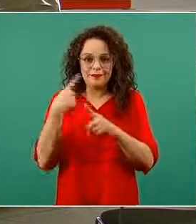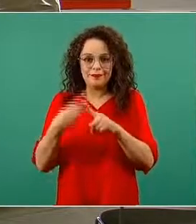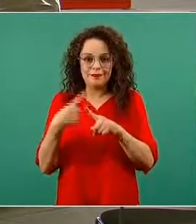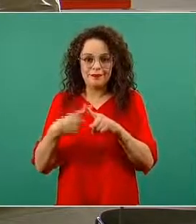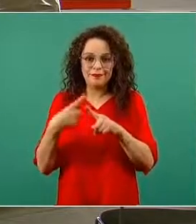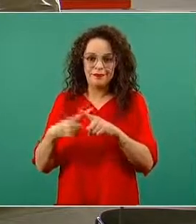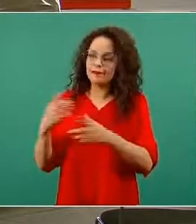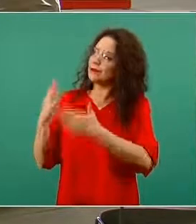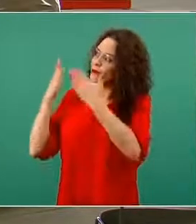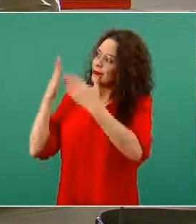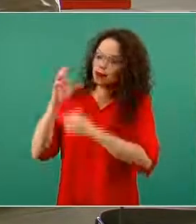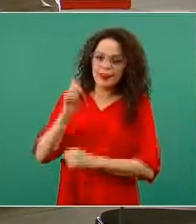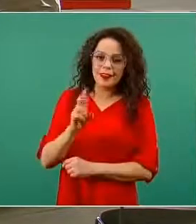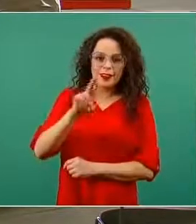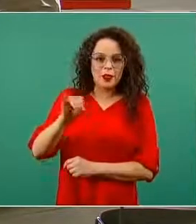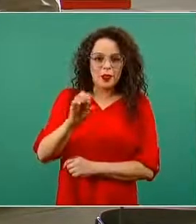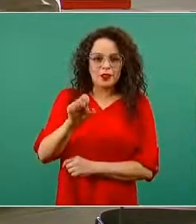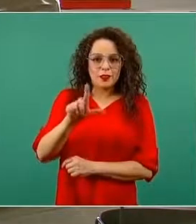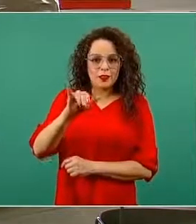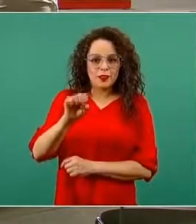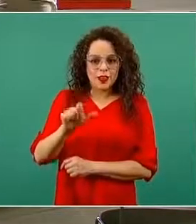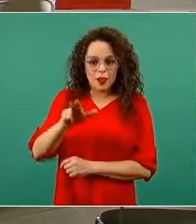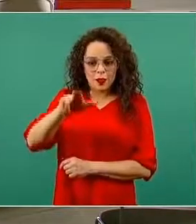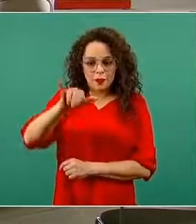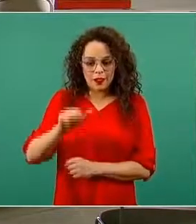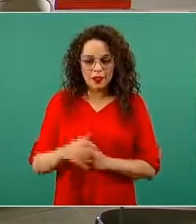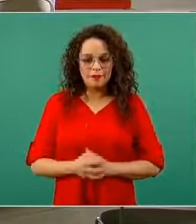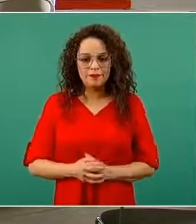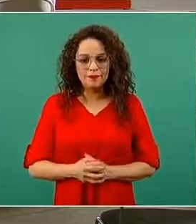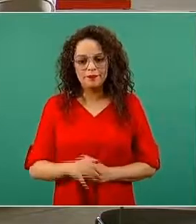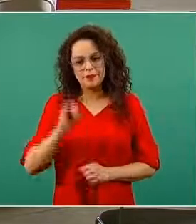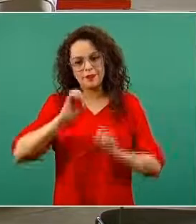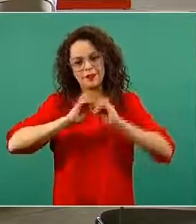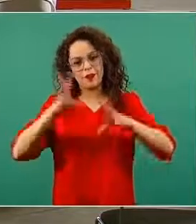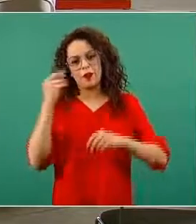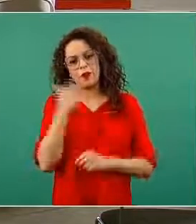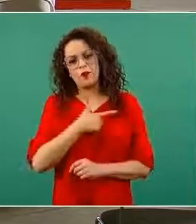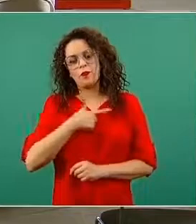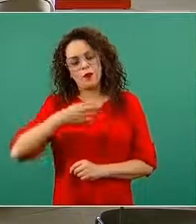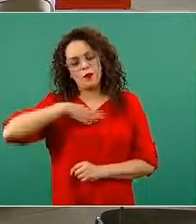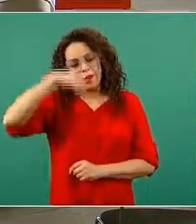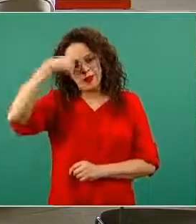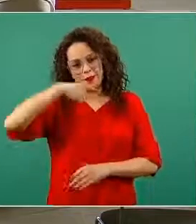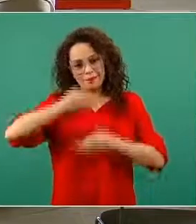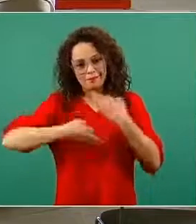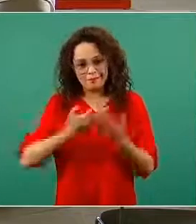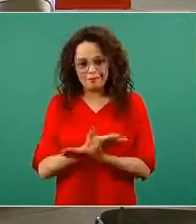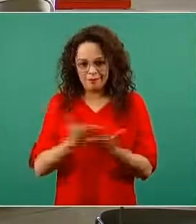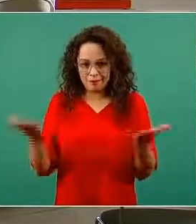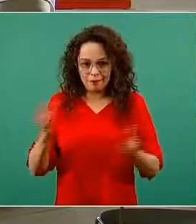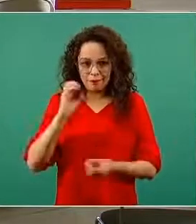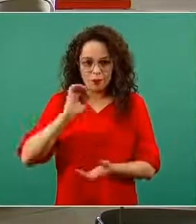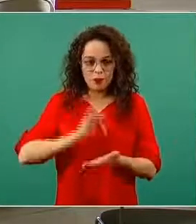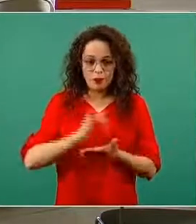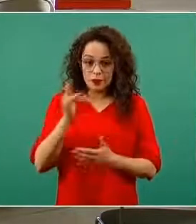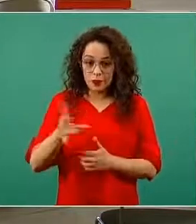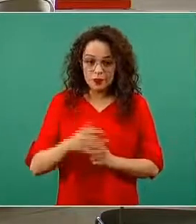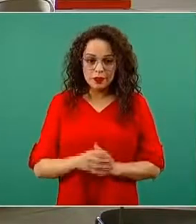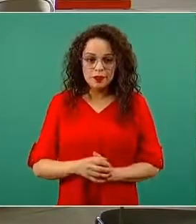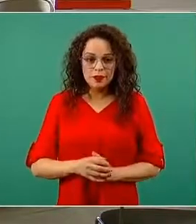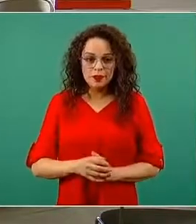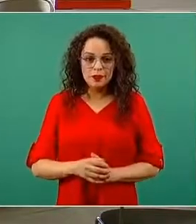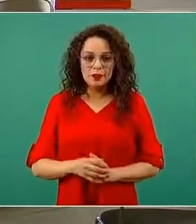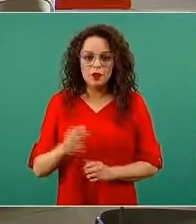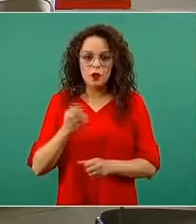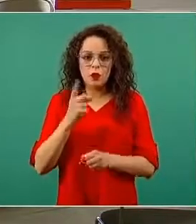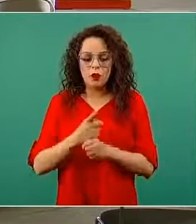Estamos los tres alineados. Con mucho gusto. Muy buenas noches a todas y todos. Gracias también por la